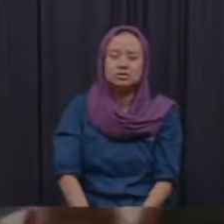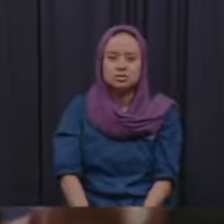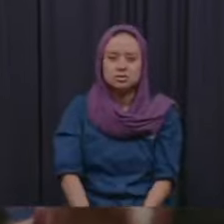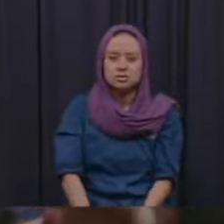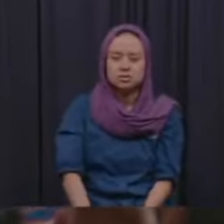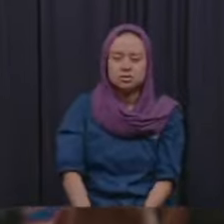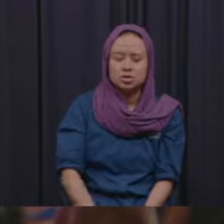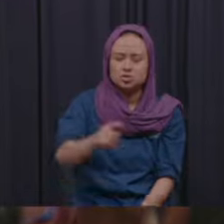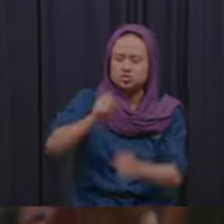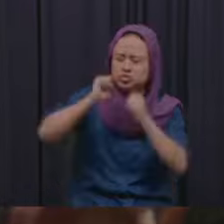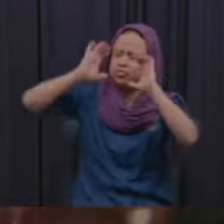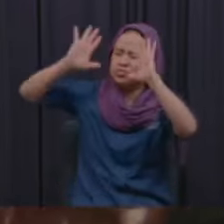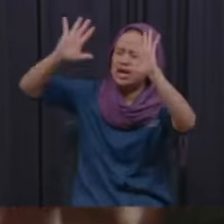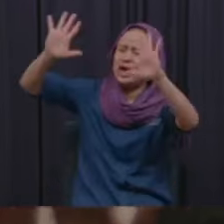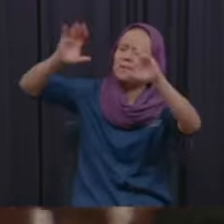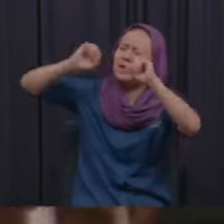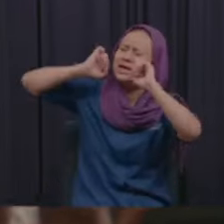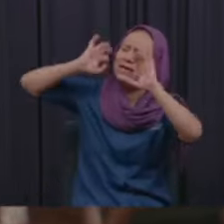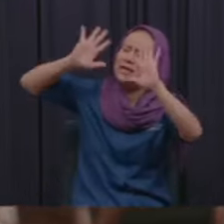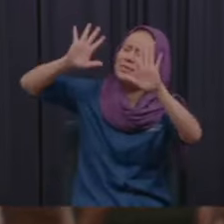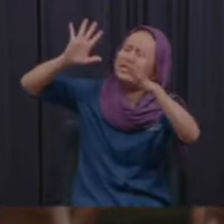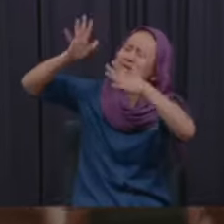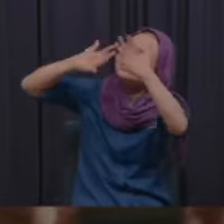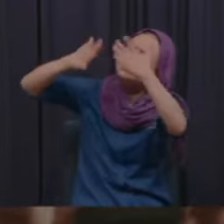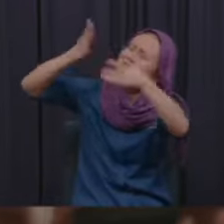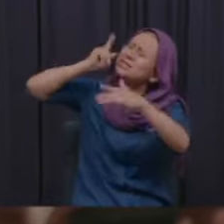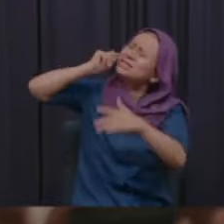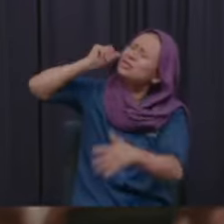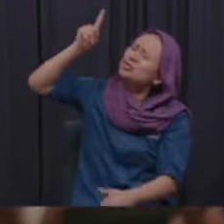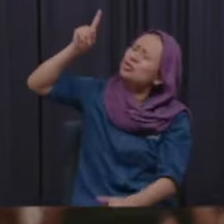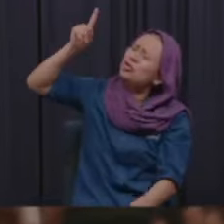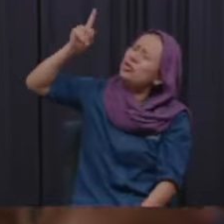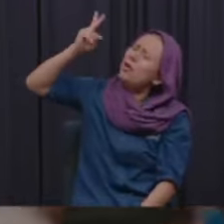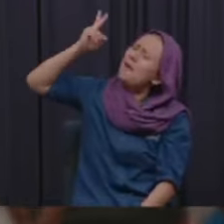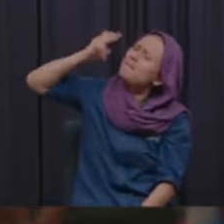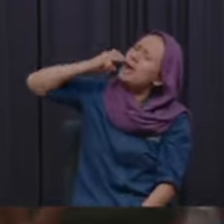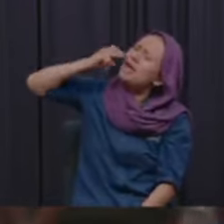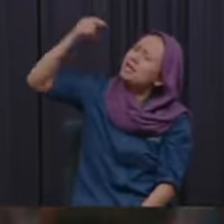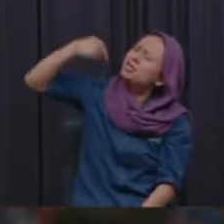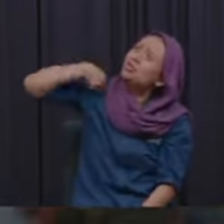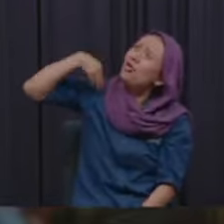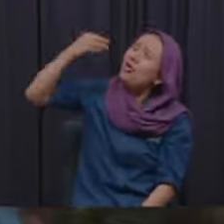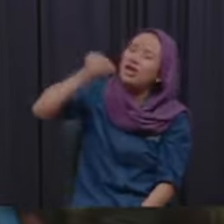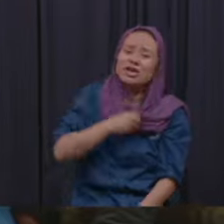Vamos, clama, clama al Señor. Pídele, Padre, quiero ser libre.